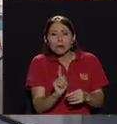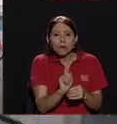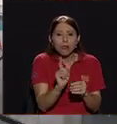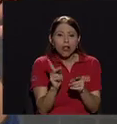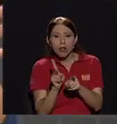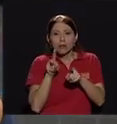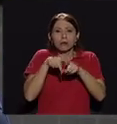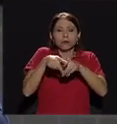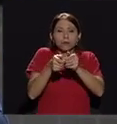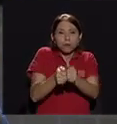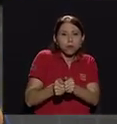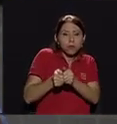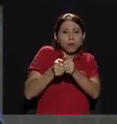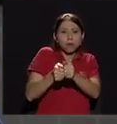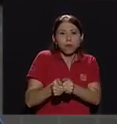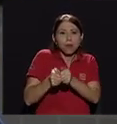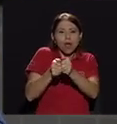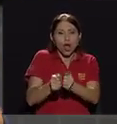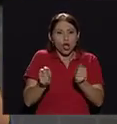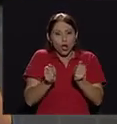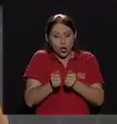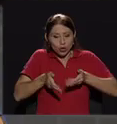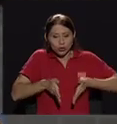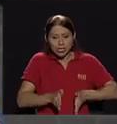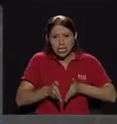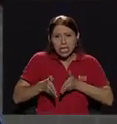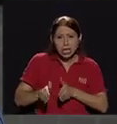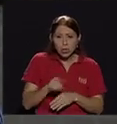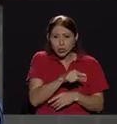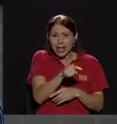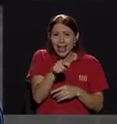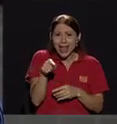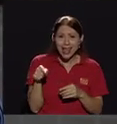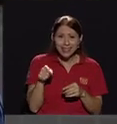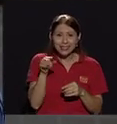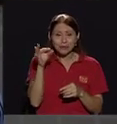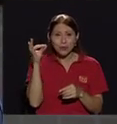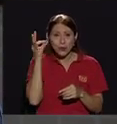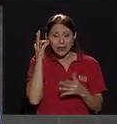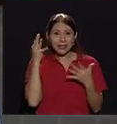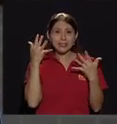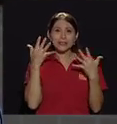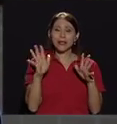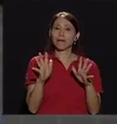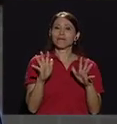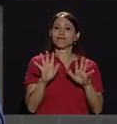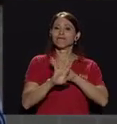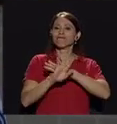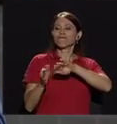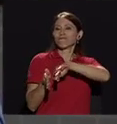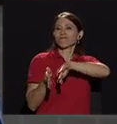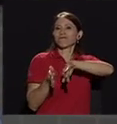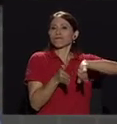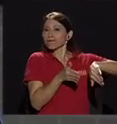encima de la bestia del caballo iban sus hijas, sus hijos, y ellas rompieron con el esquema que les